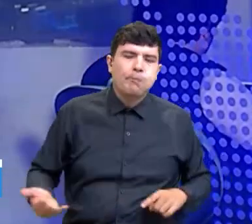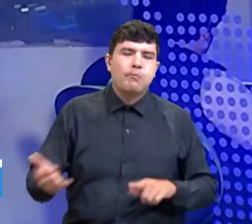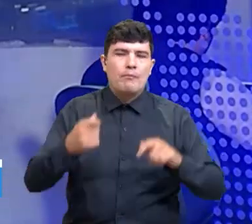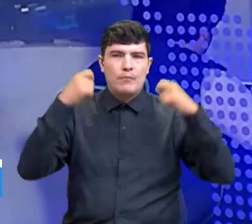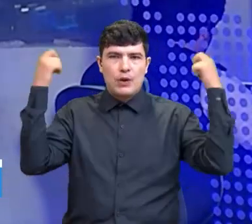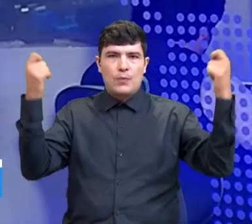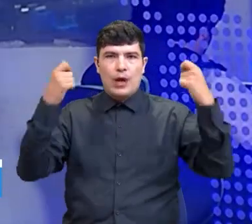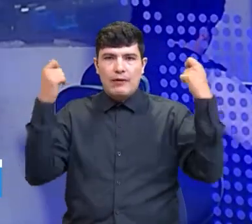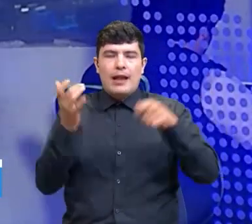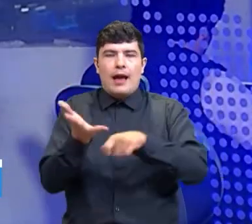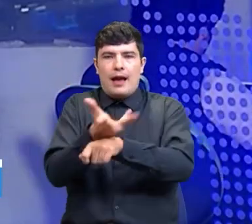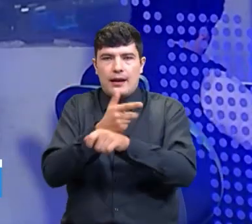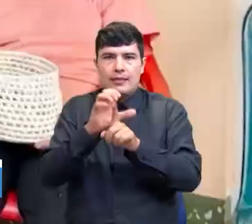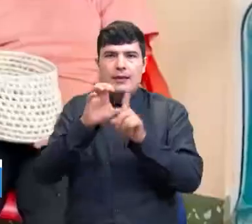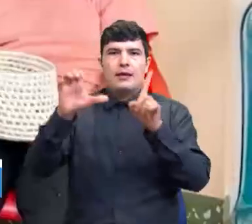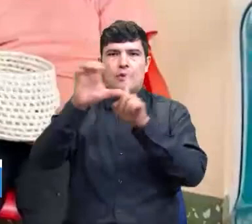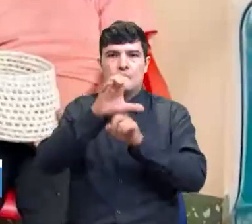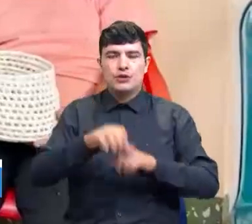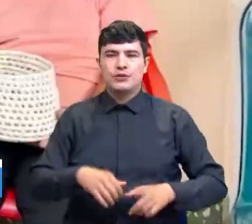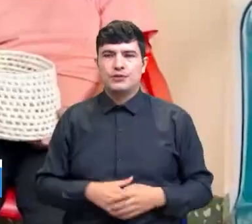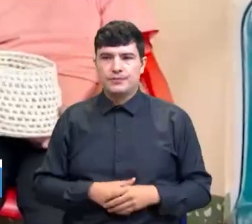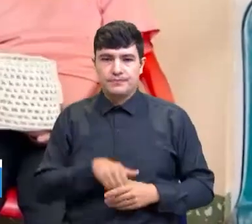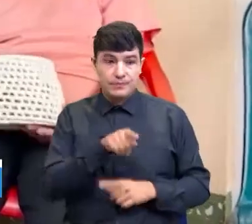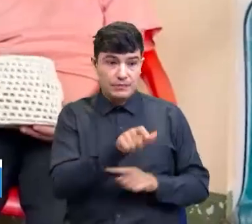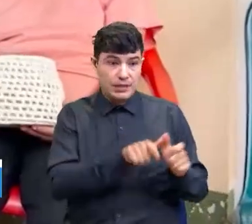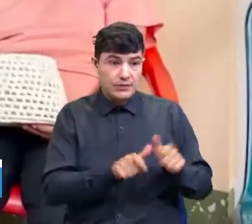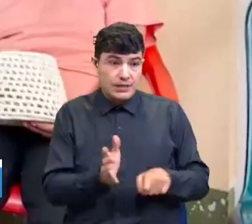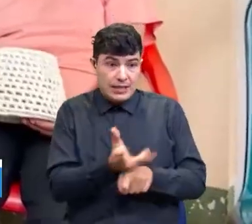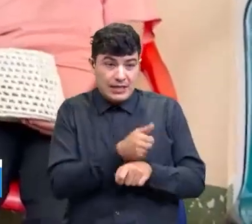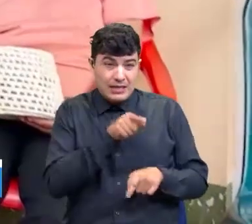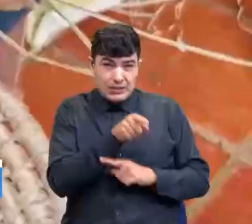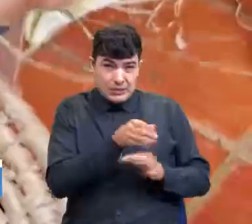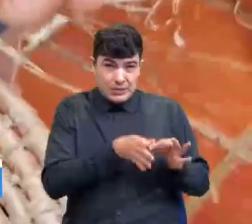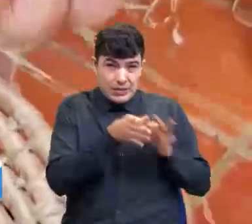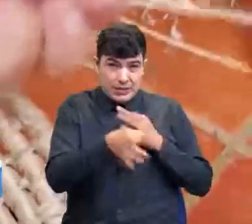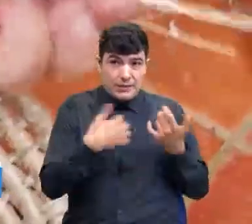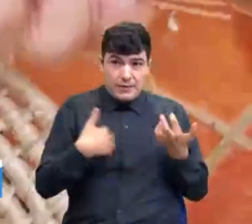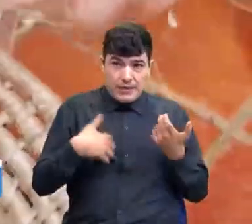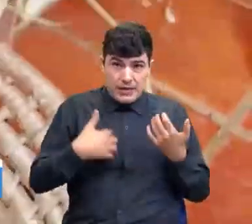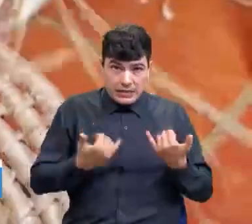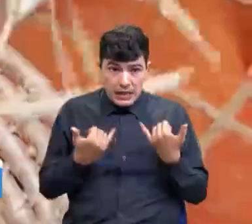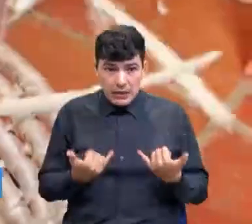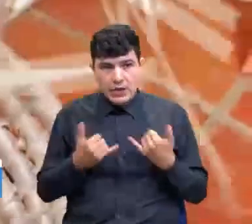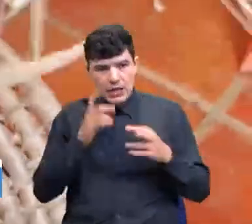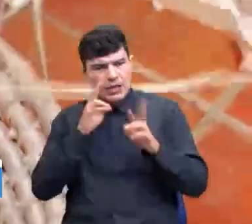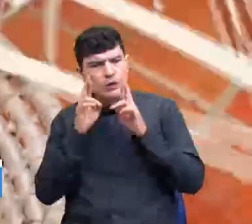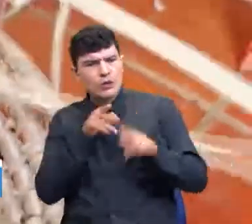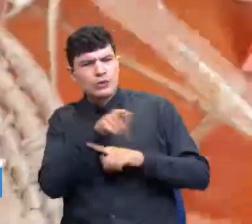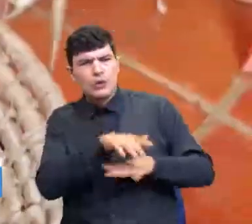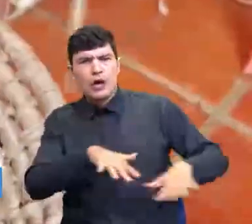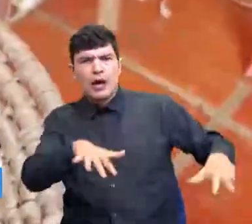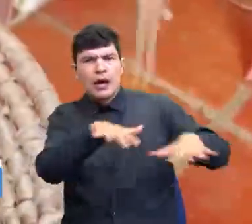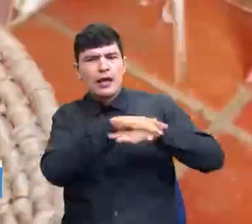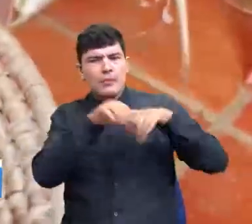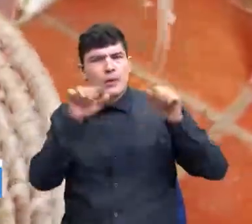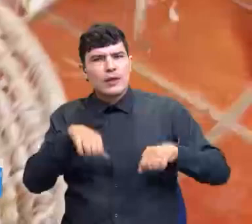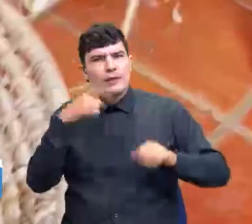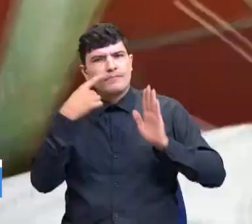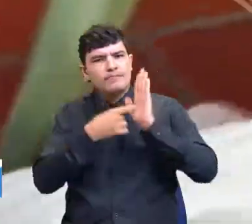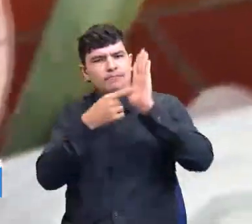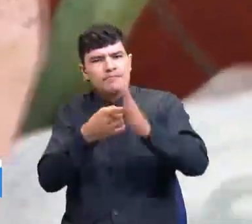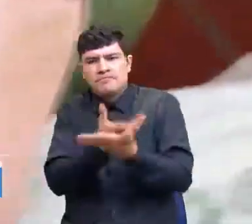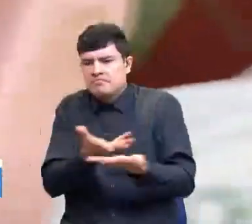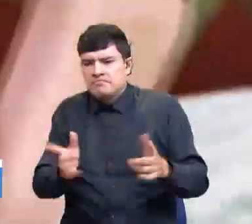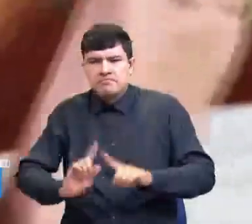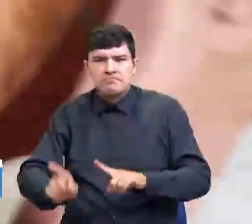arte y la cultura. Los artesanos del municipio de Vélez ahora cuentan con un espacio para exhibir todos sus productos